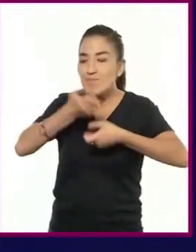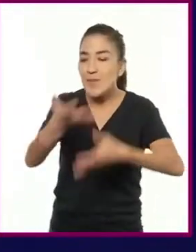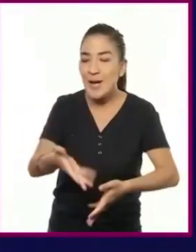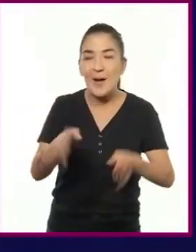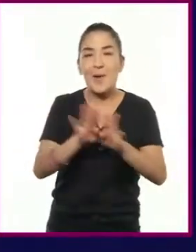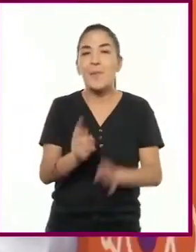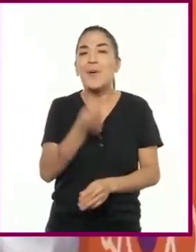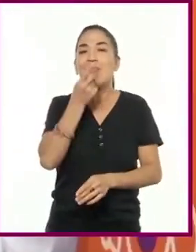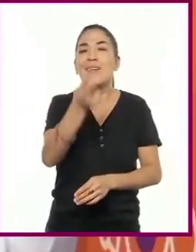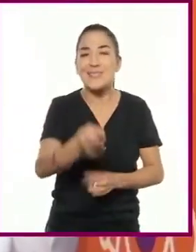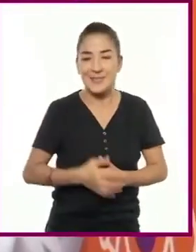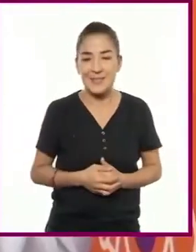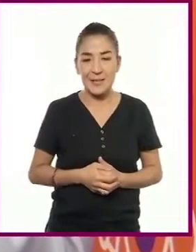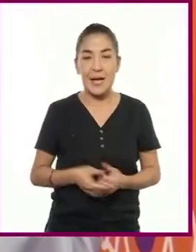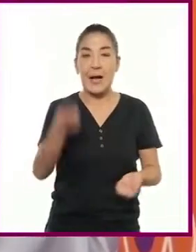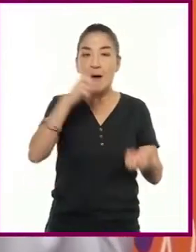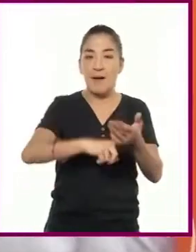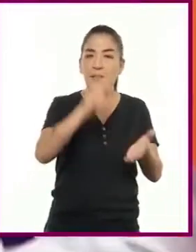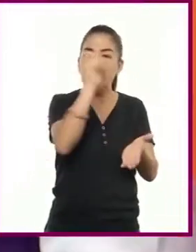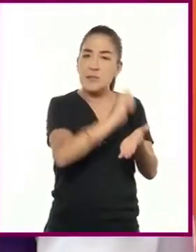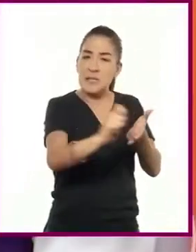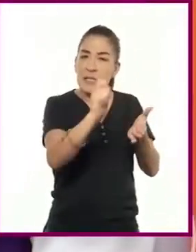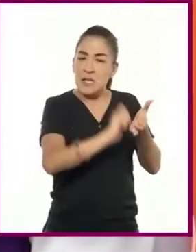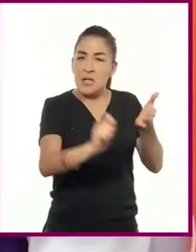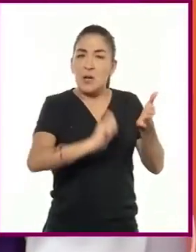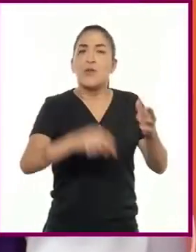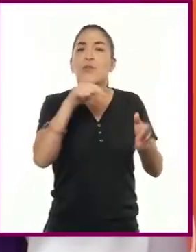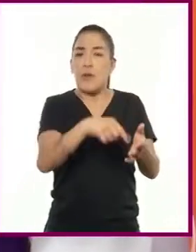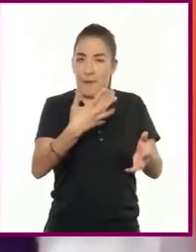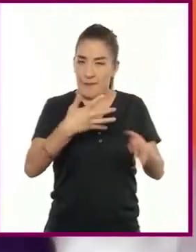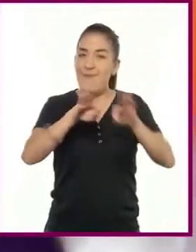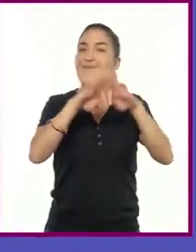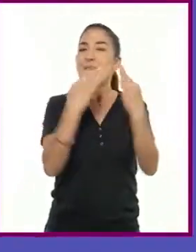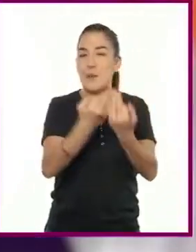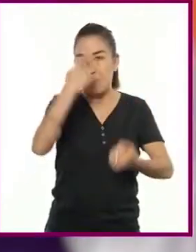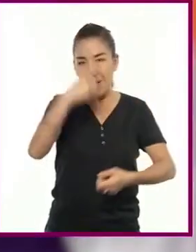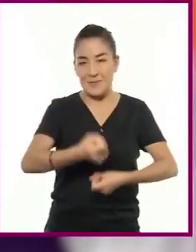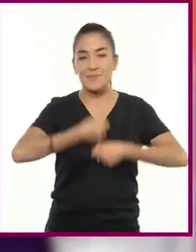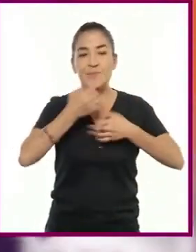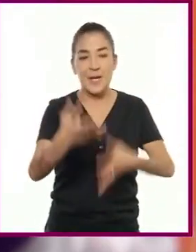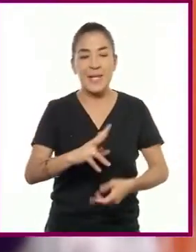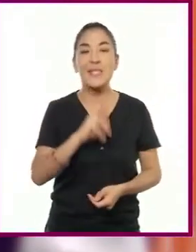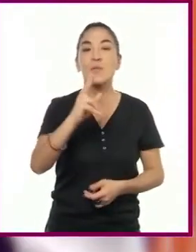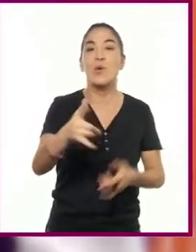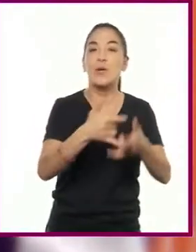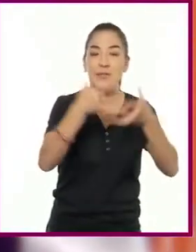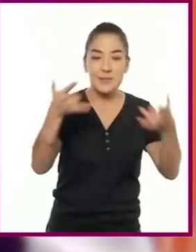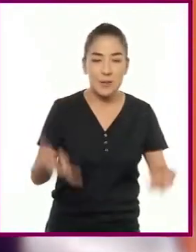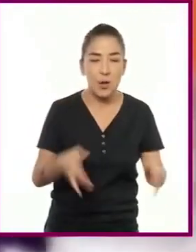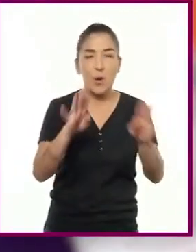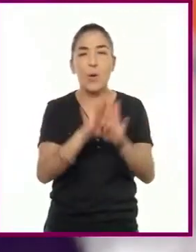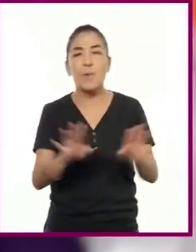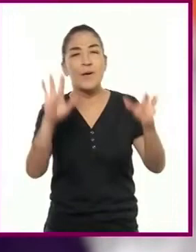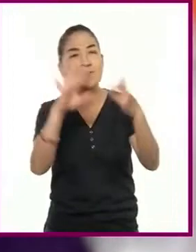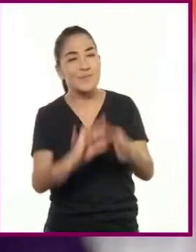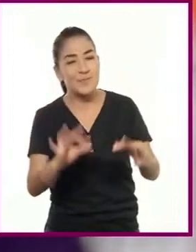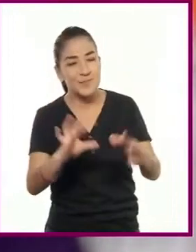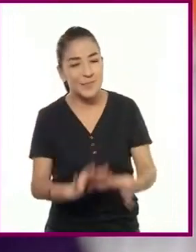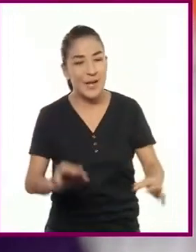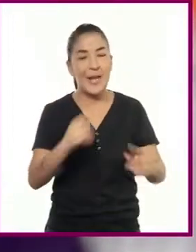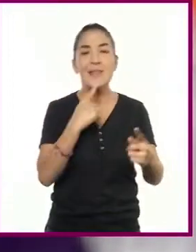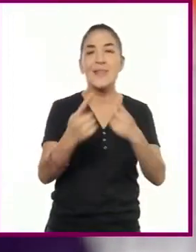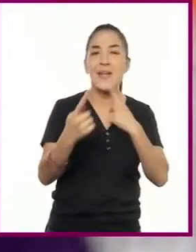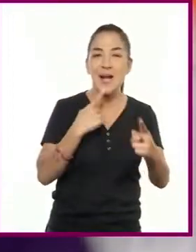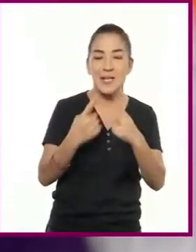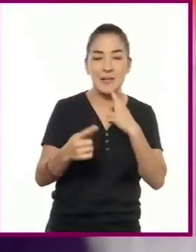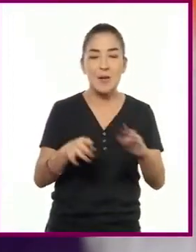sacarlo. En la escritura se consideran formas de expresión: la narración, la descripción, el